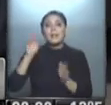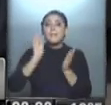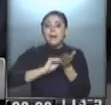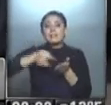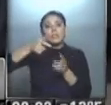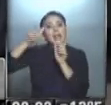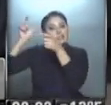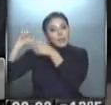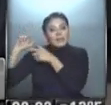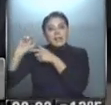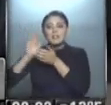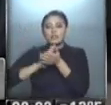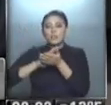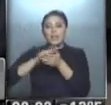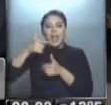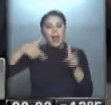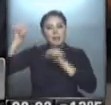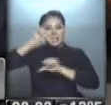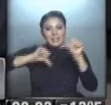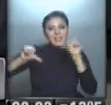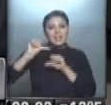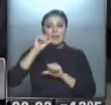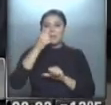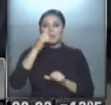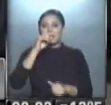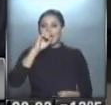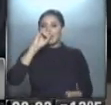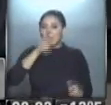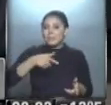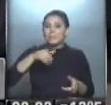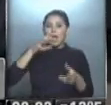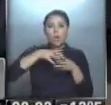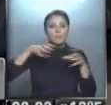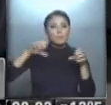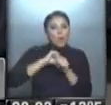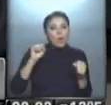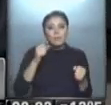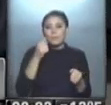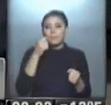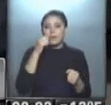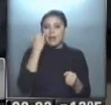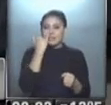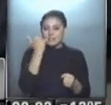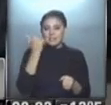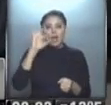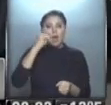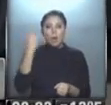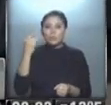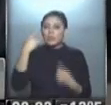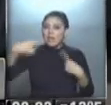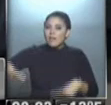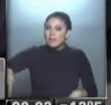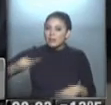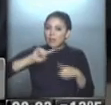tienen que ver con desarme de armas nucleares armas químicas racimos de bomba de racismo todo tipo de